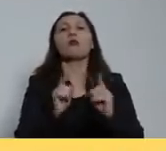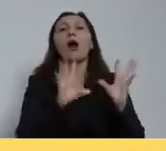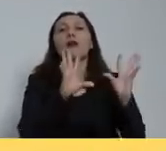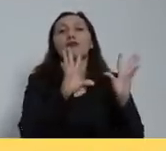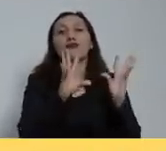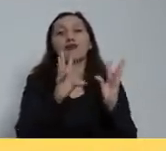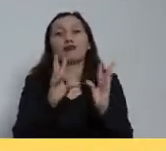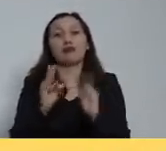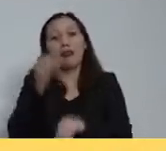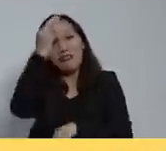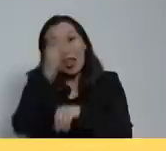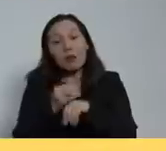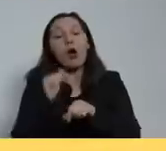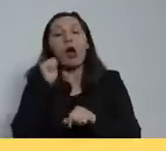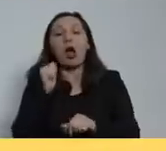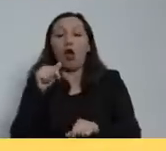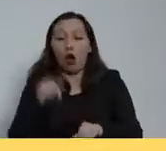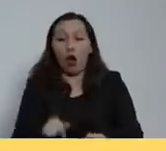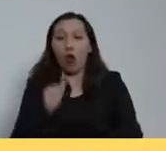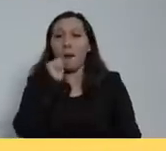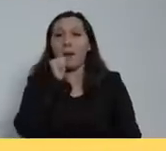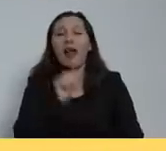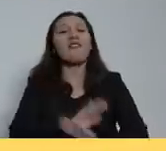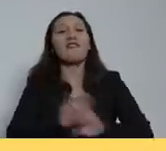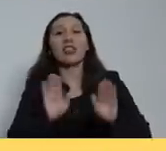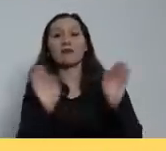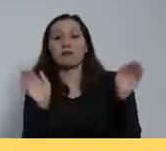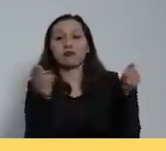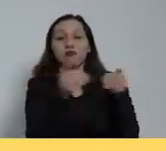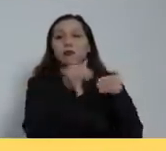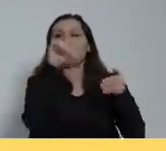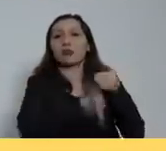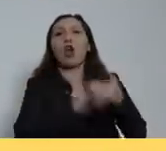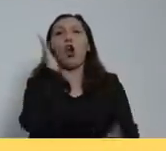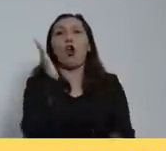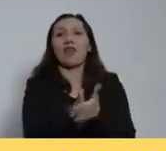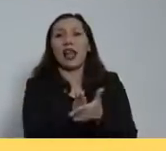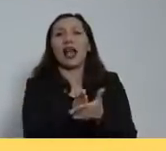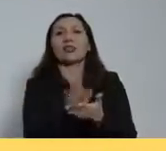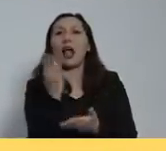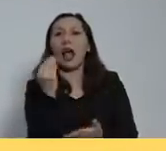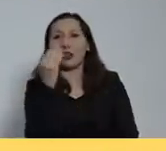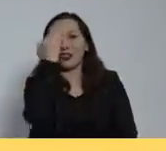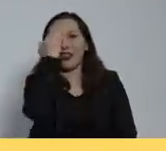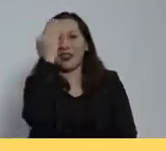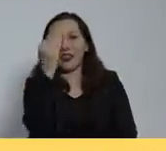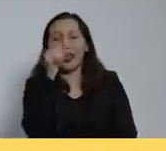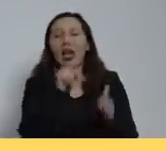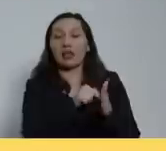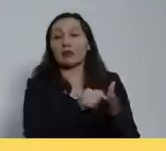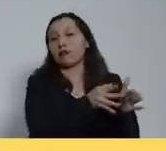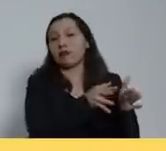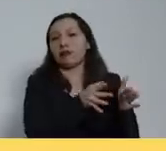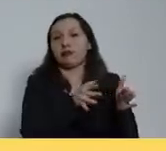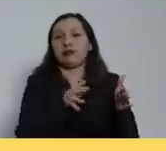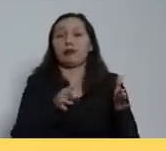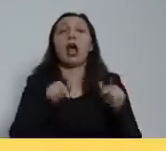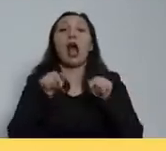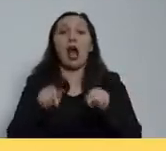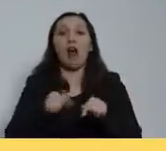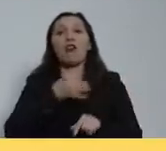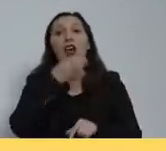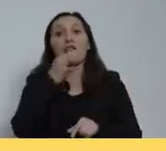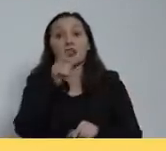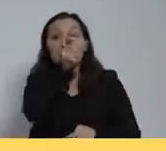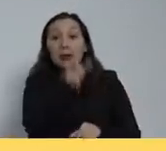terminar, el día de hoy, del día de mañana, el periodo de cuarentena obligatorio de 14 días, y vamos a empezar a